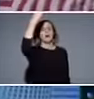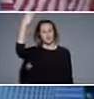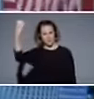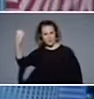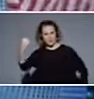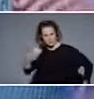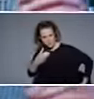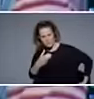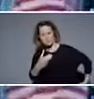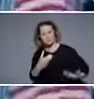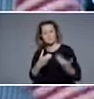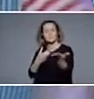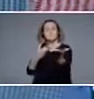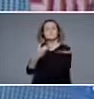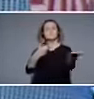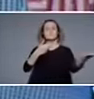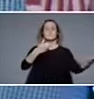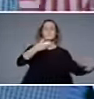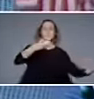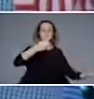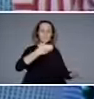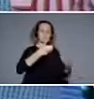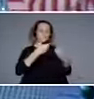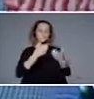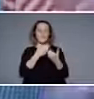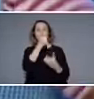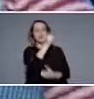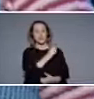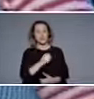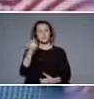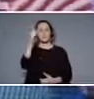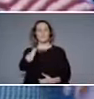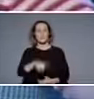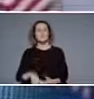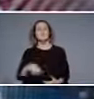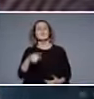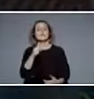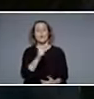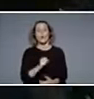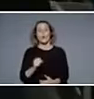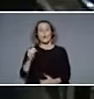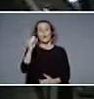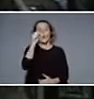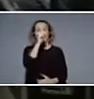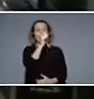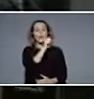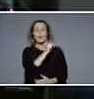les dedique el brindis de una canción,